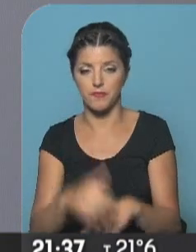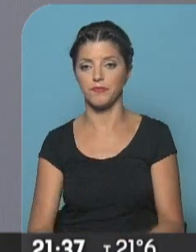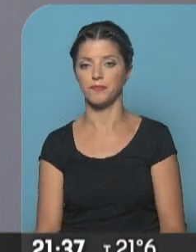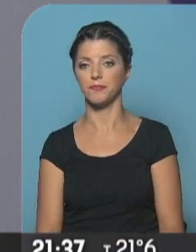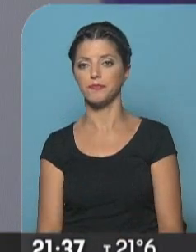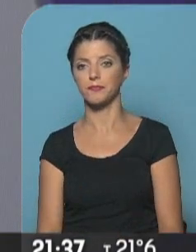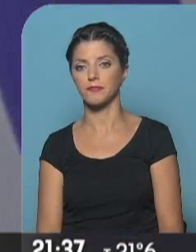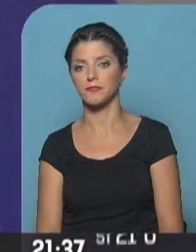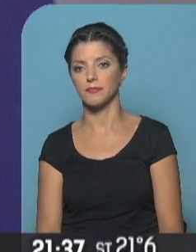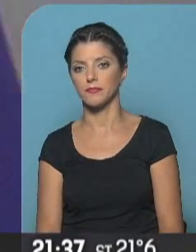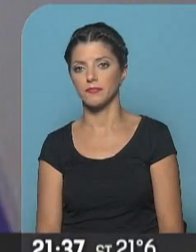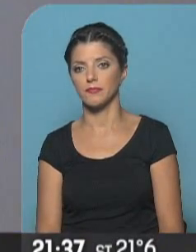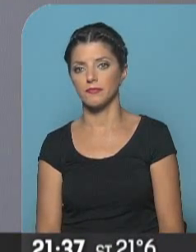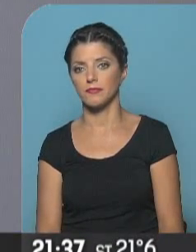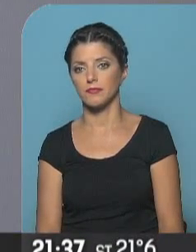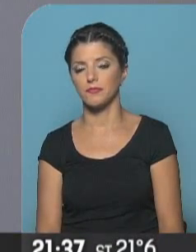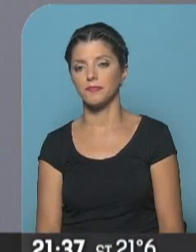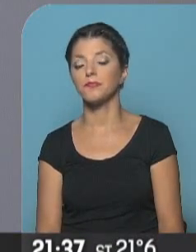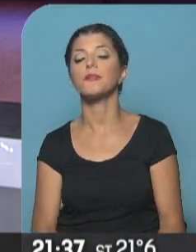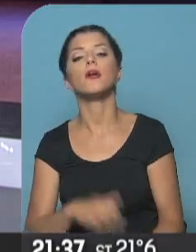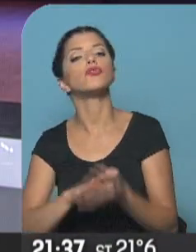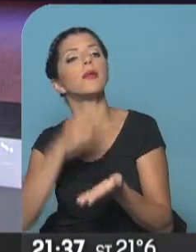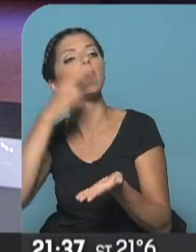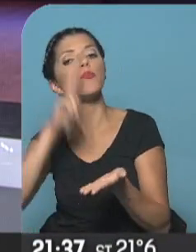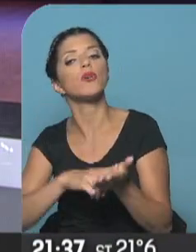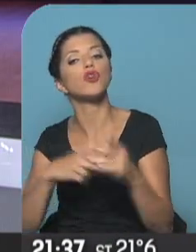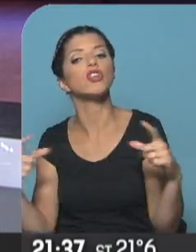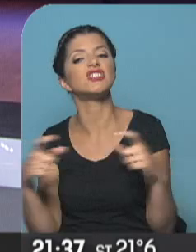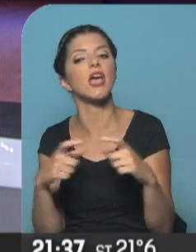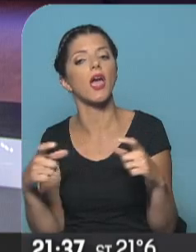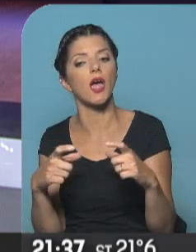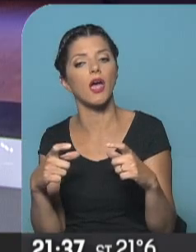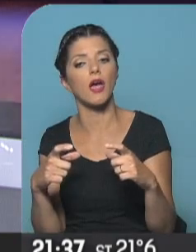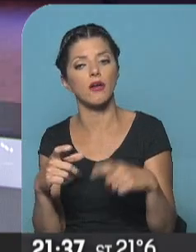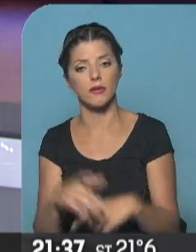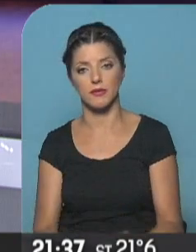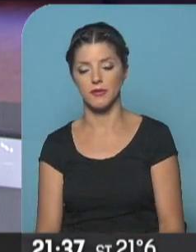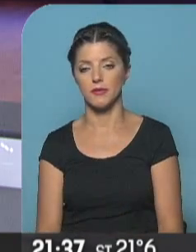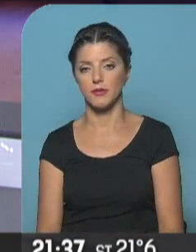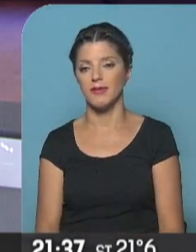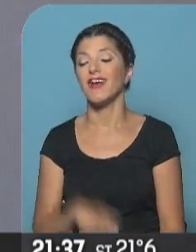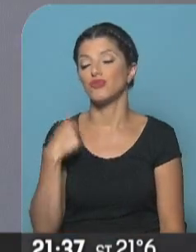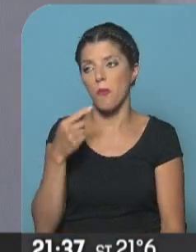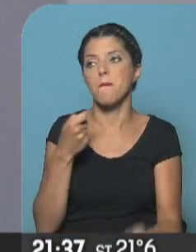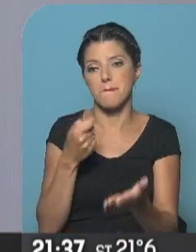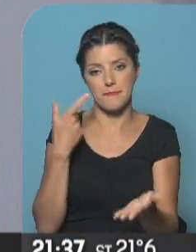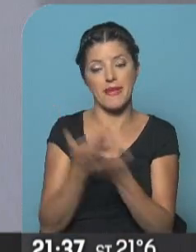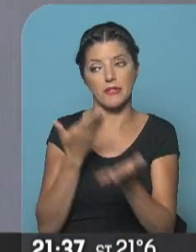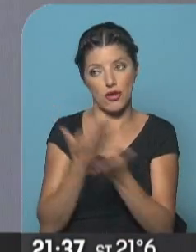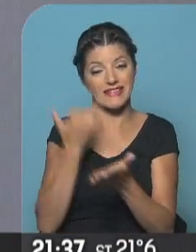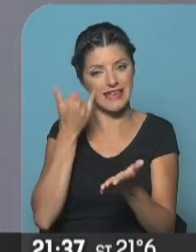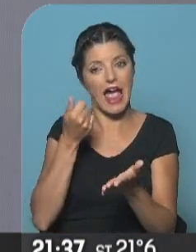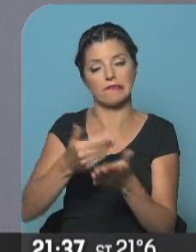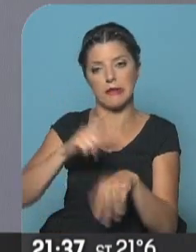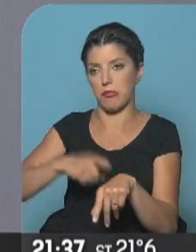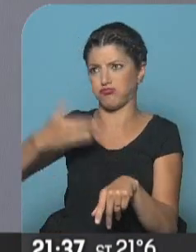que genera la compra de bienes de capital. ¿El impuesto al cheque? El impuesto al cheque, un pedido generalizado de hace muchísimo tiempo de las empresas,